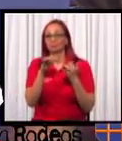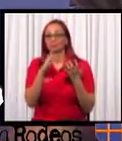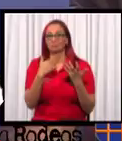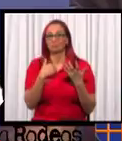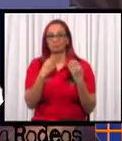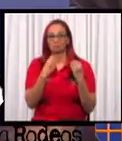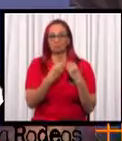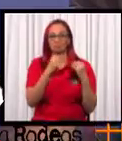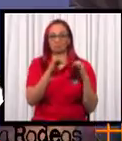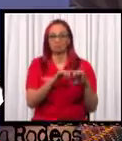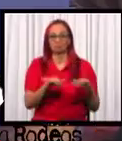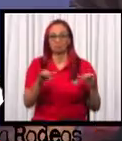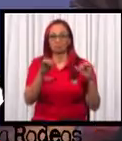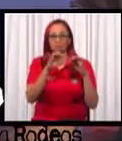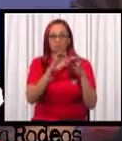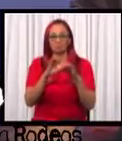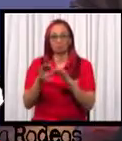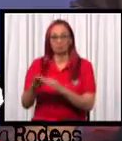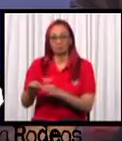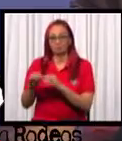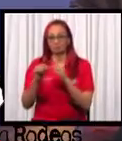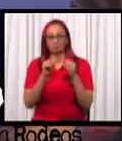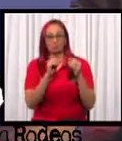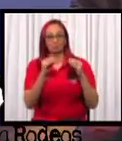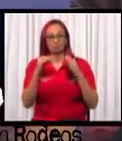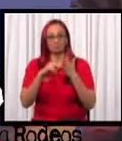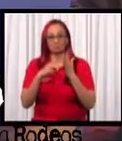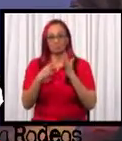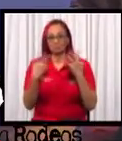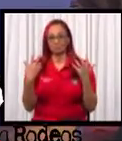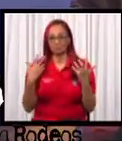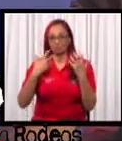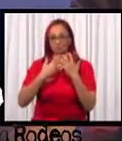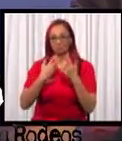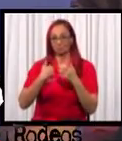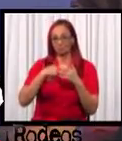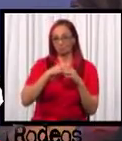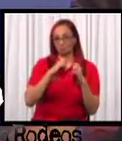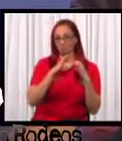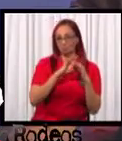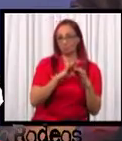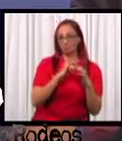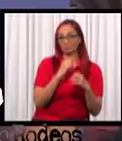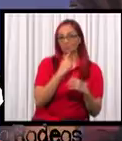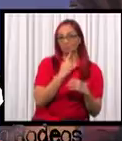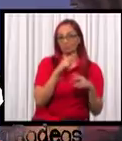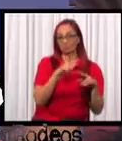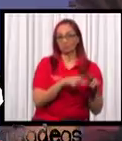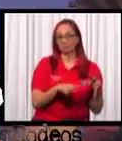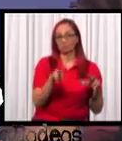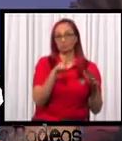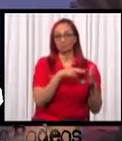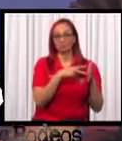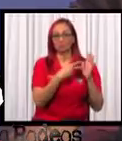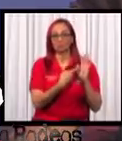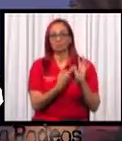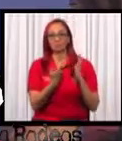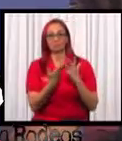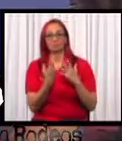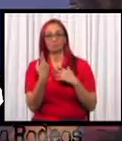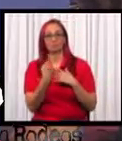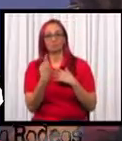desigualdad en los términos de estas alianzas que nos ponen en seria desventaja, y esto es una amenaza. Y